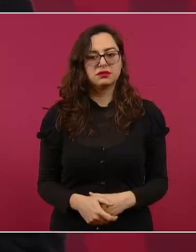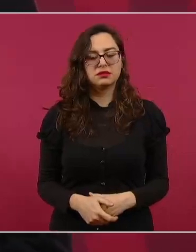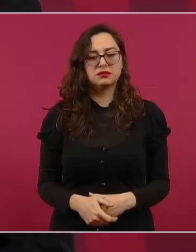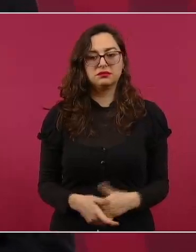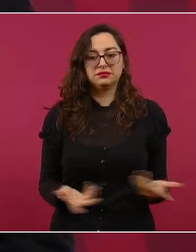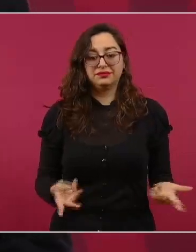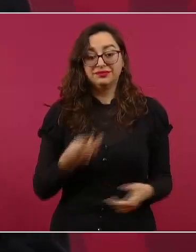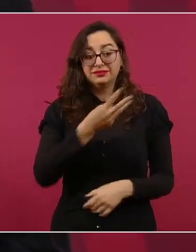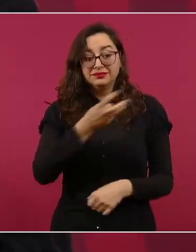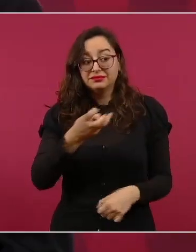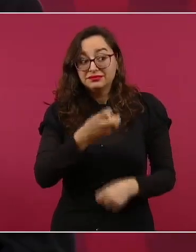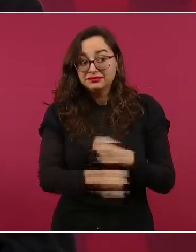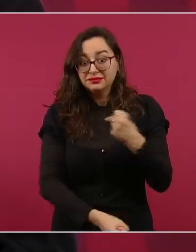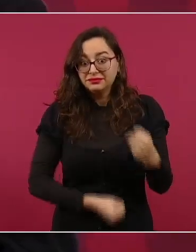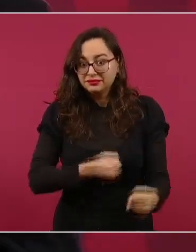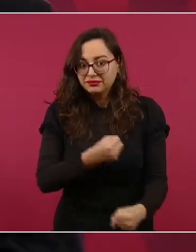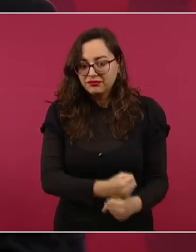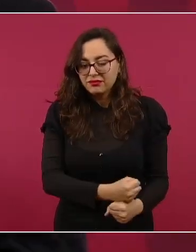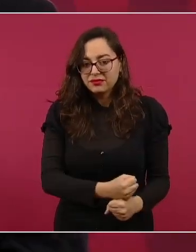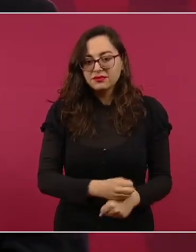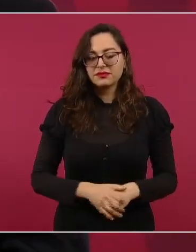En 3 siglos.